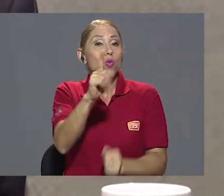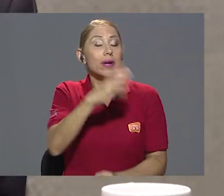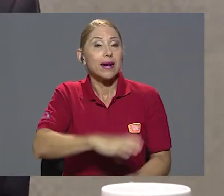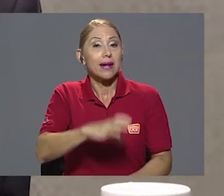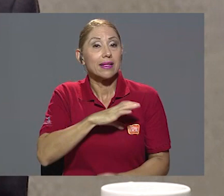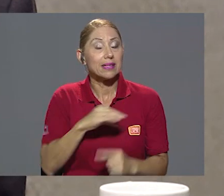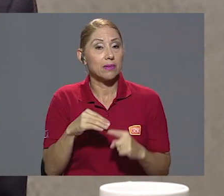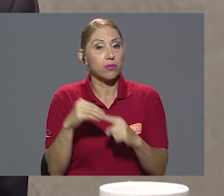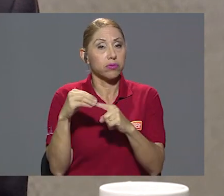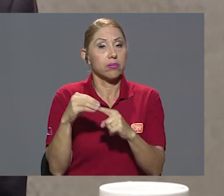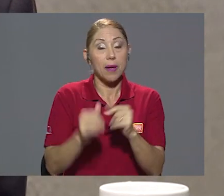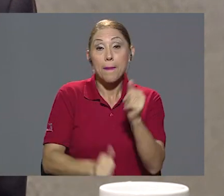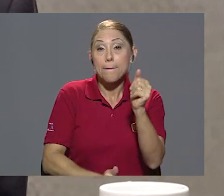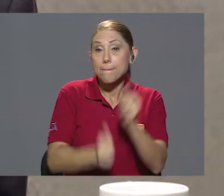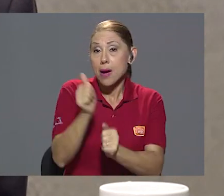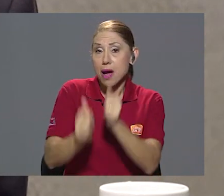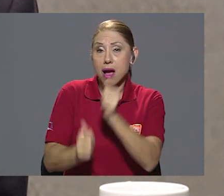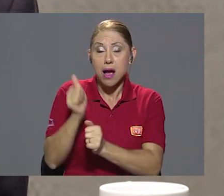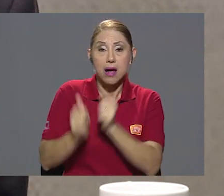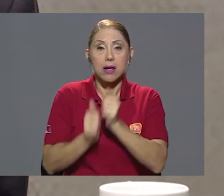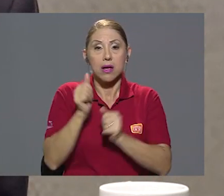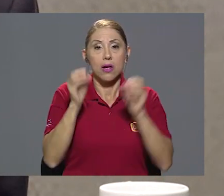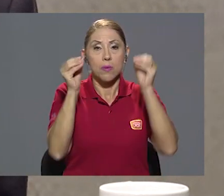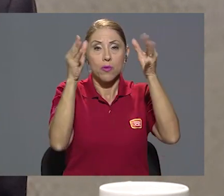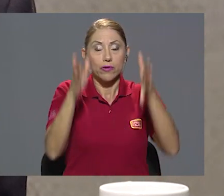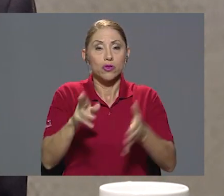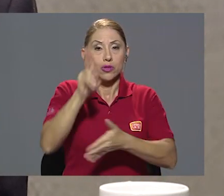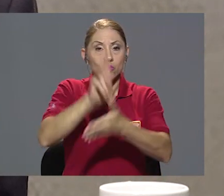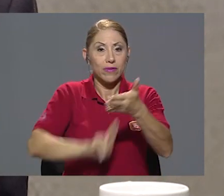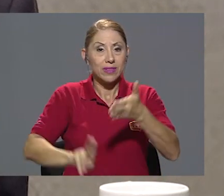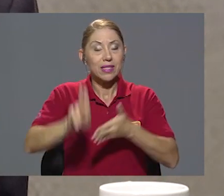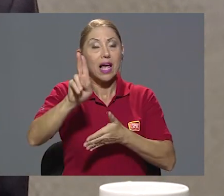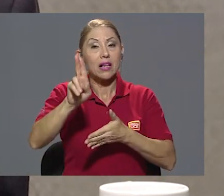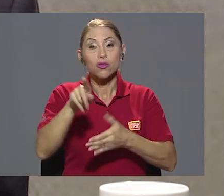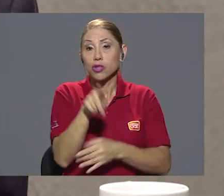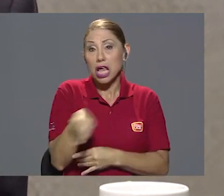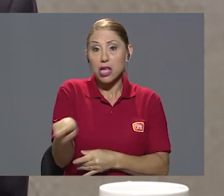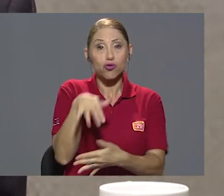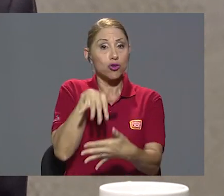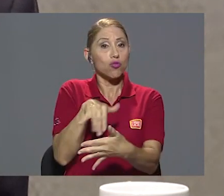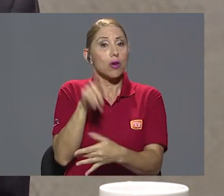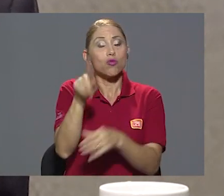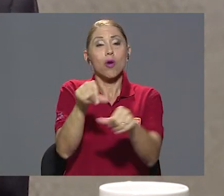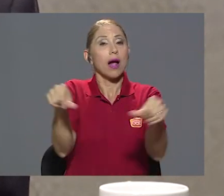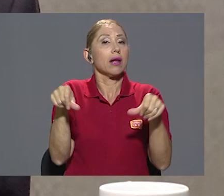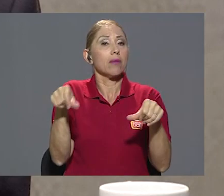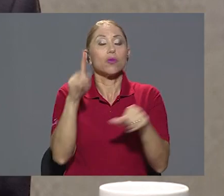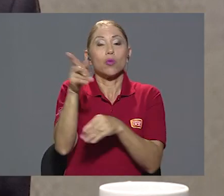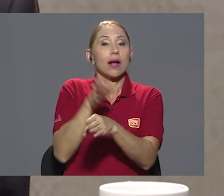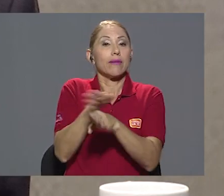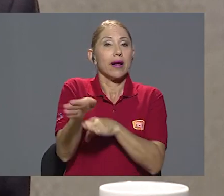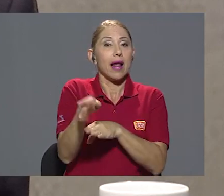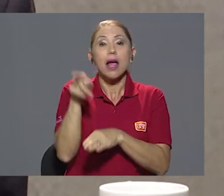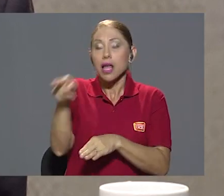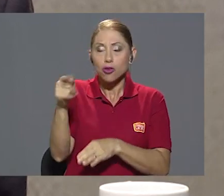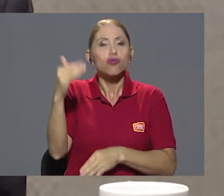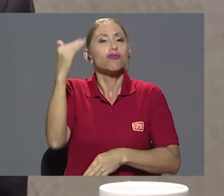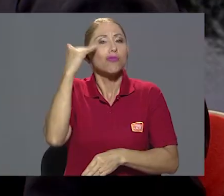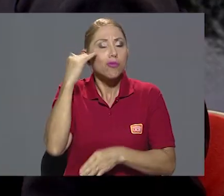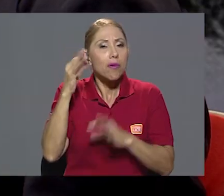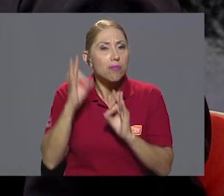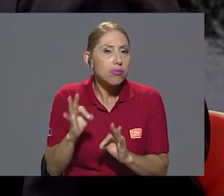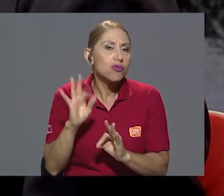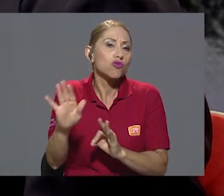y es que la gran mayoría de los profesores universitarios tienen formación en un campo determinado, tienen formación en su